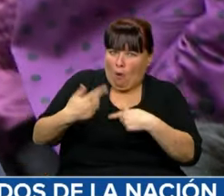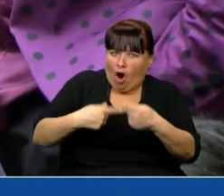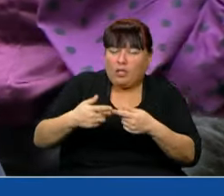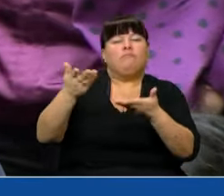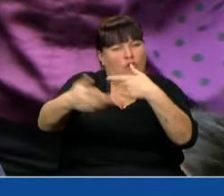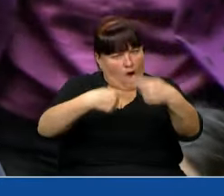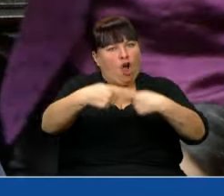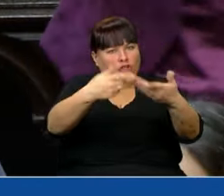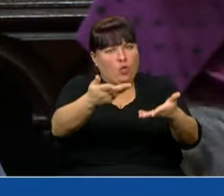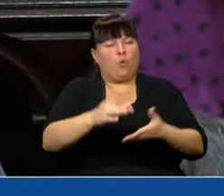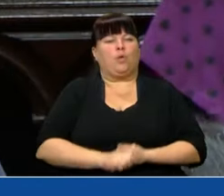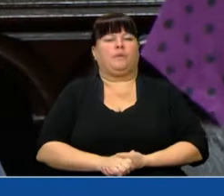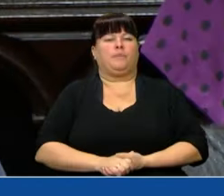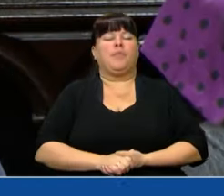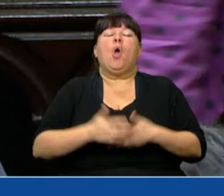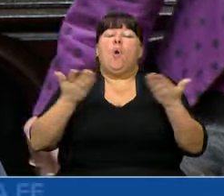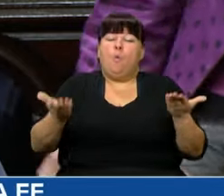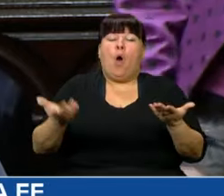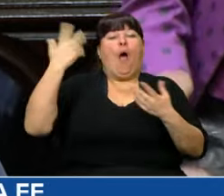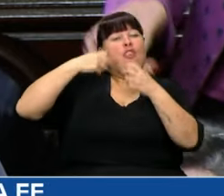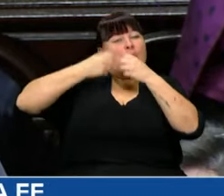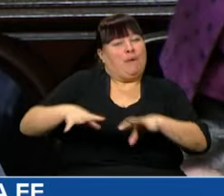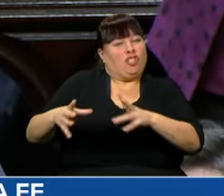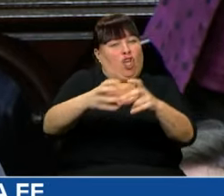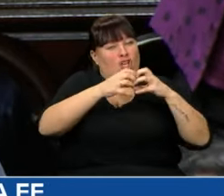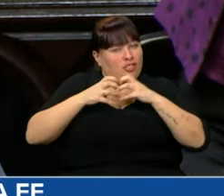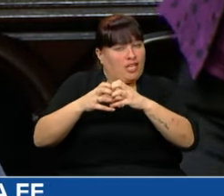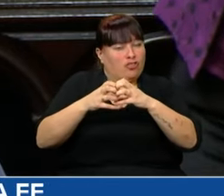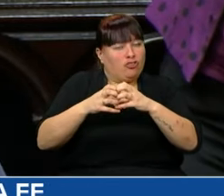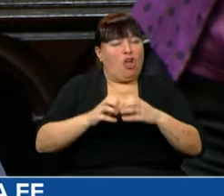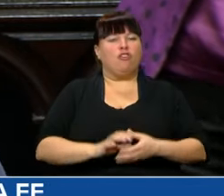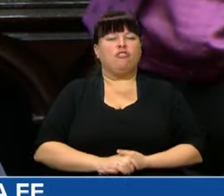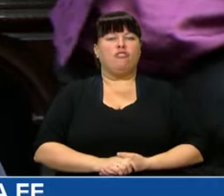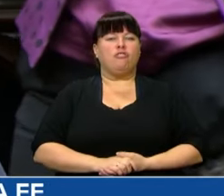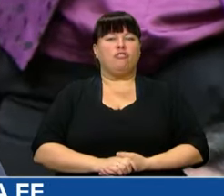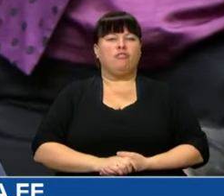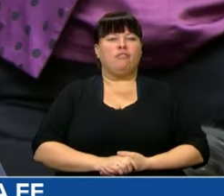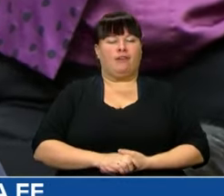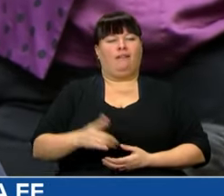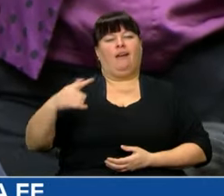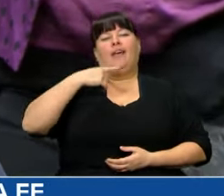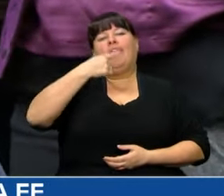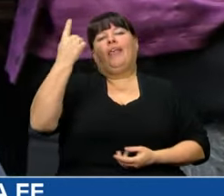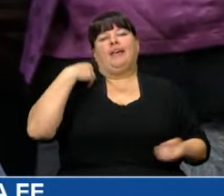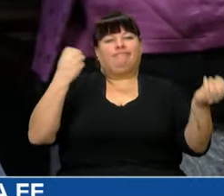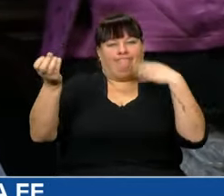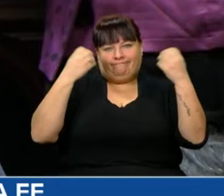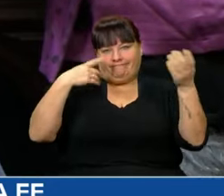continuar? Diputado Martínez. Bueno, desde el arranque de la sesión se nos ha dicho...